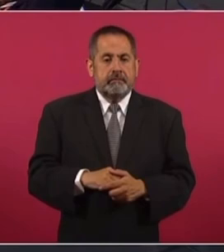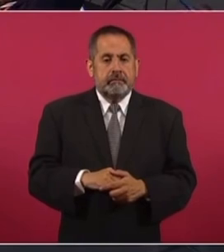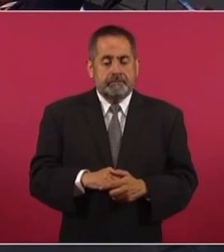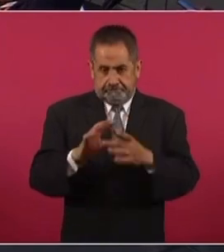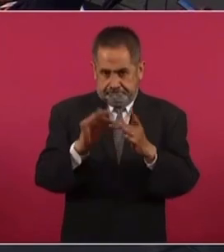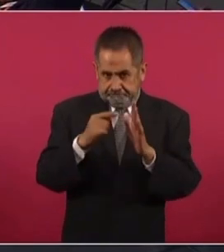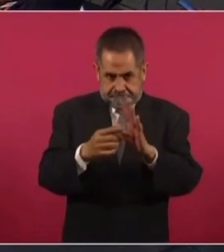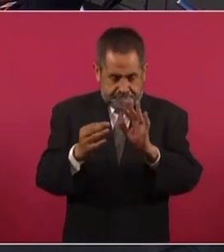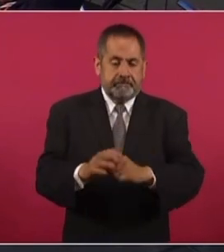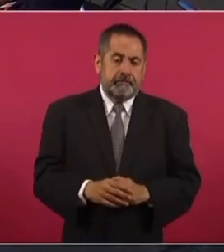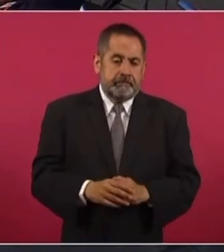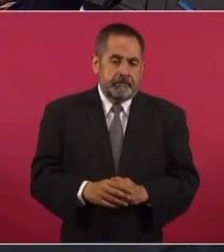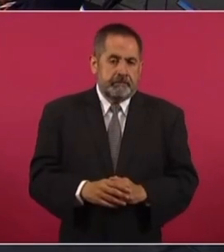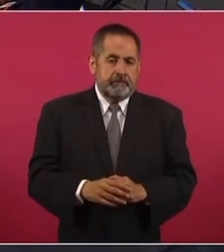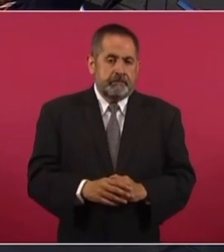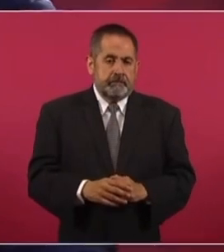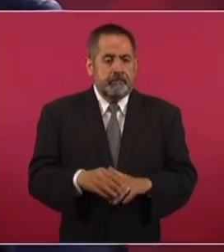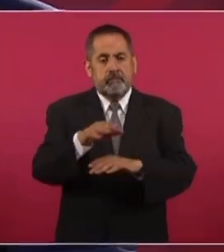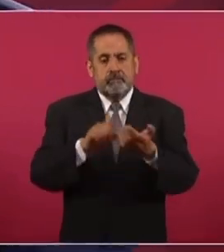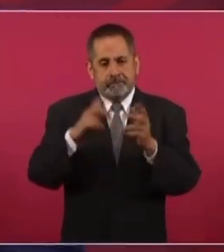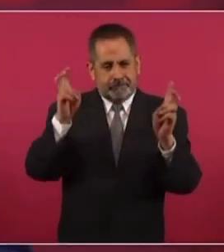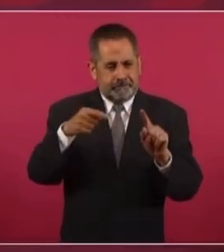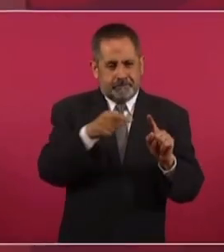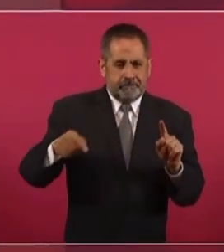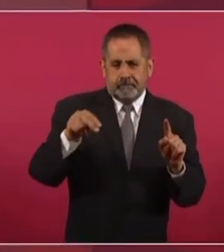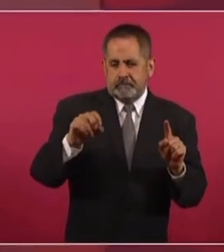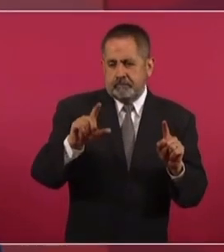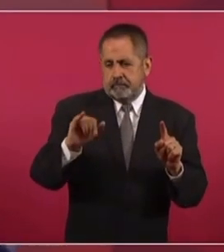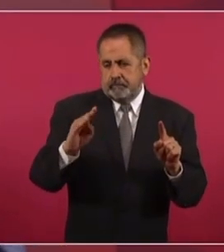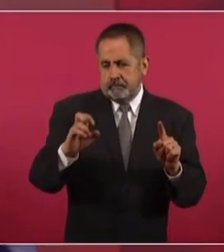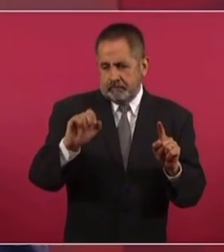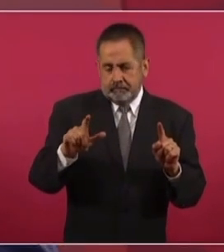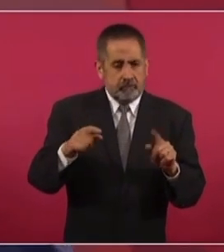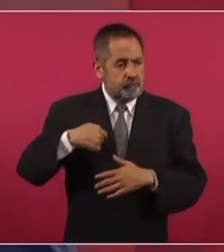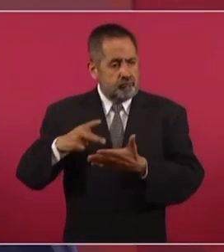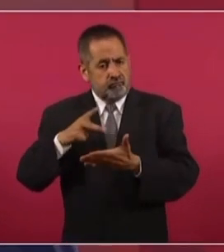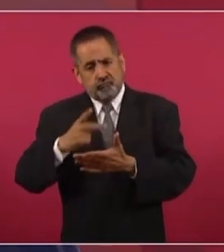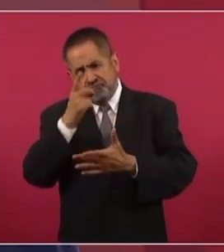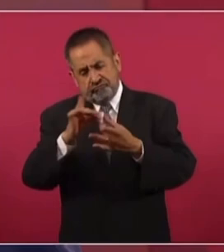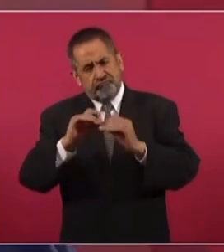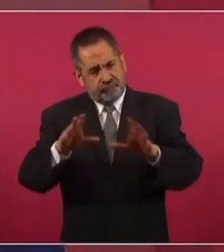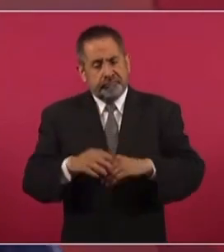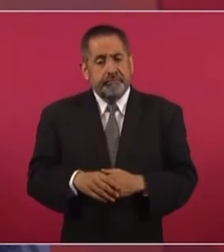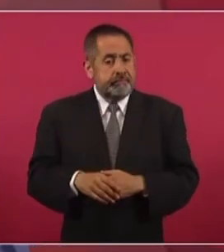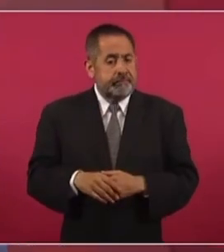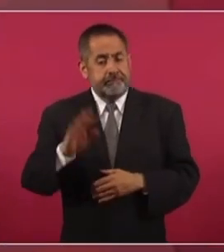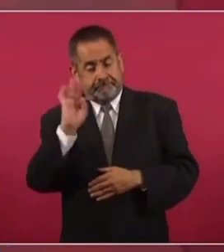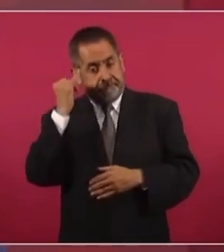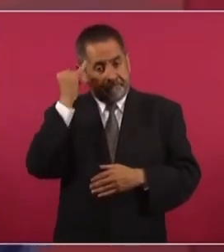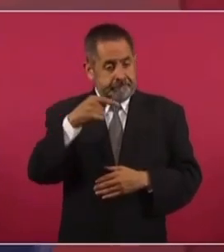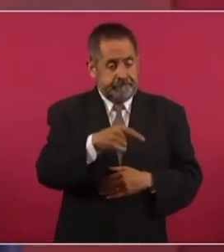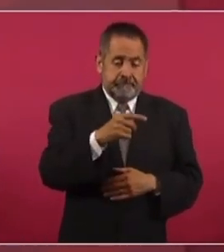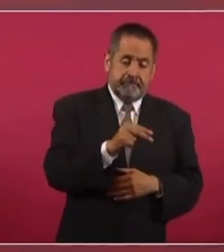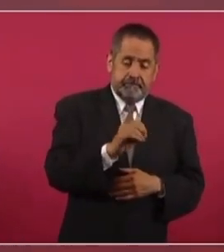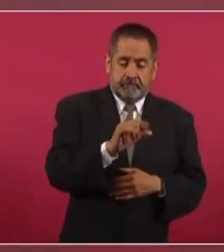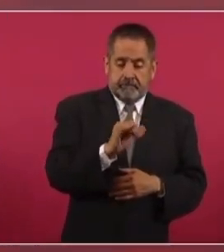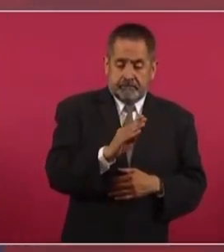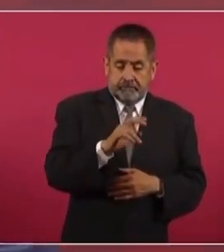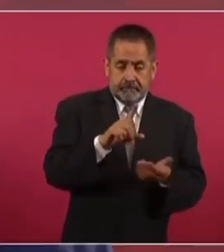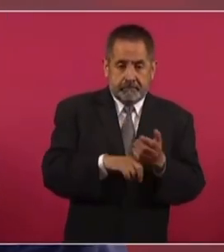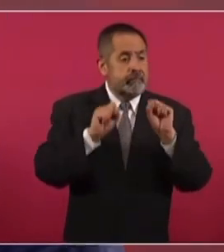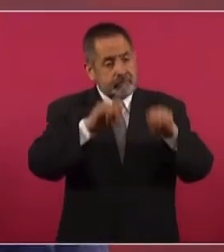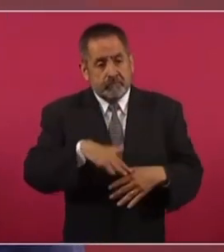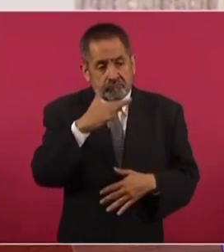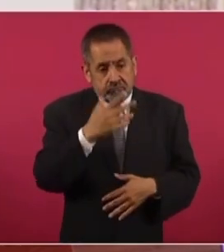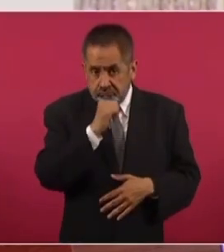dicho esto cuando se habla del modelo neoliberal he llegado a sostener que si el modelo no se aplicará sin